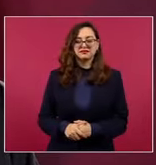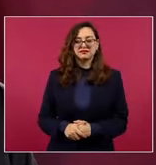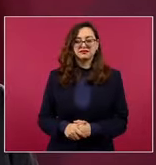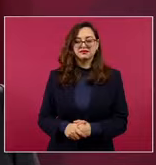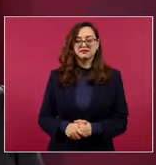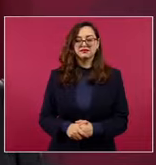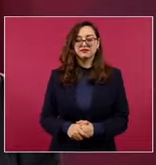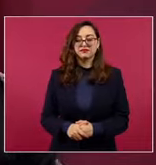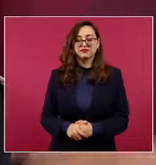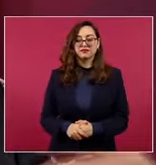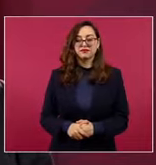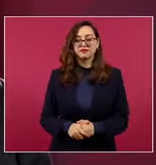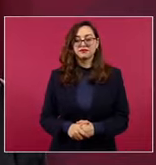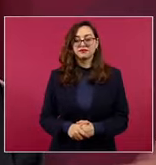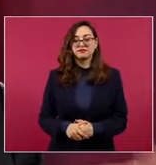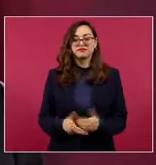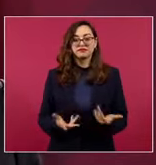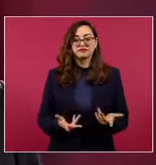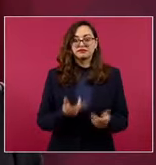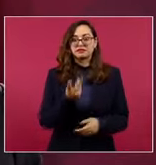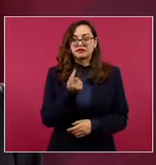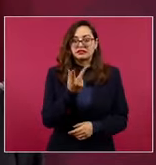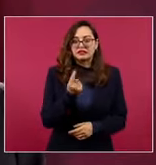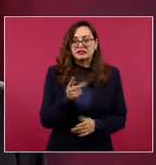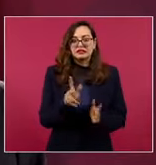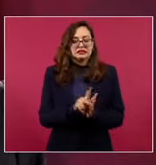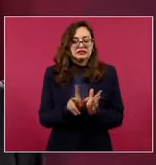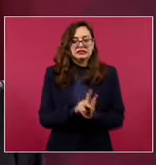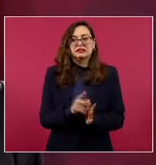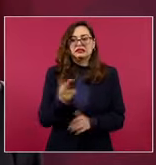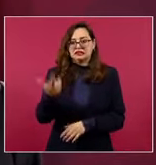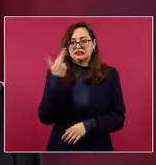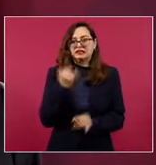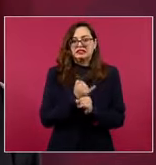Presidente, además, no pueden los medios de información.